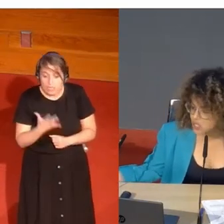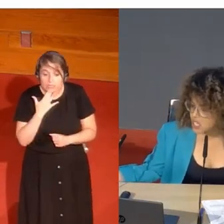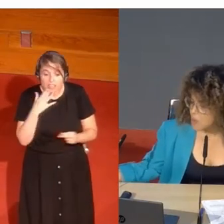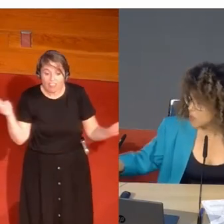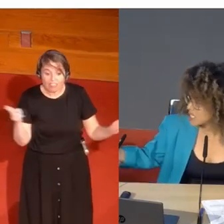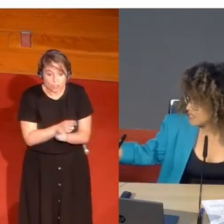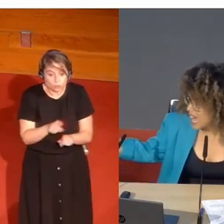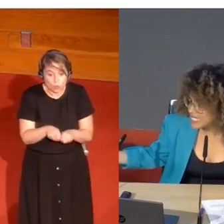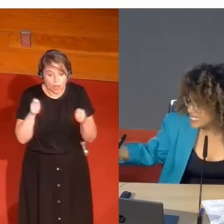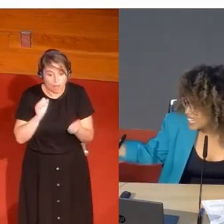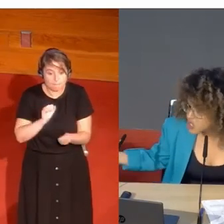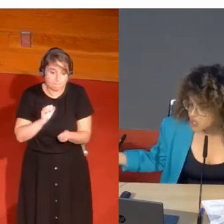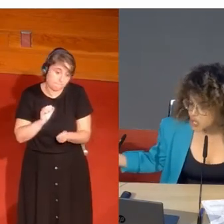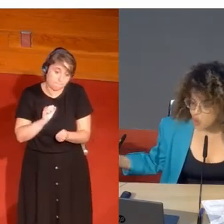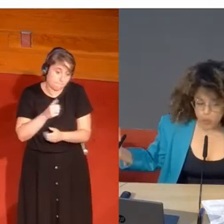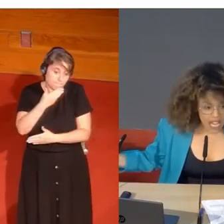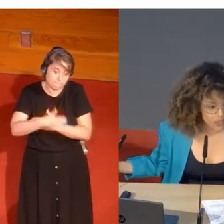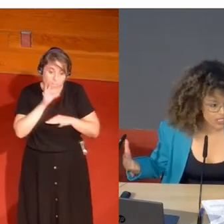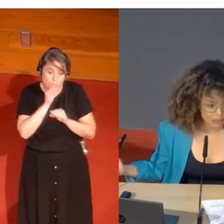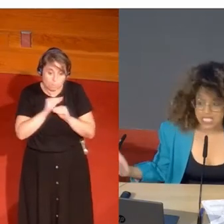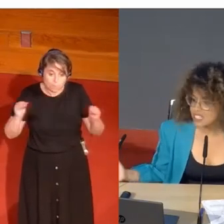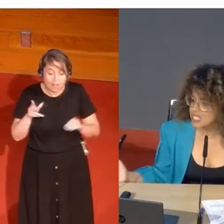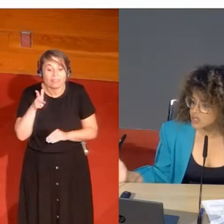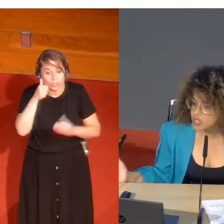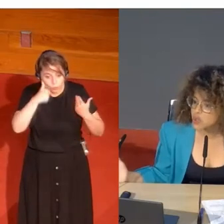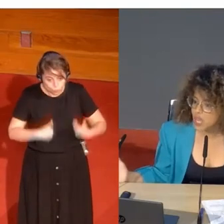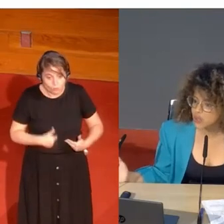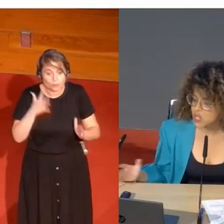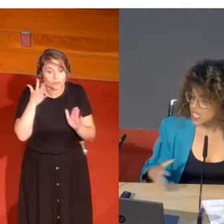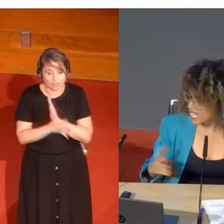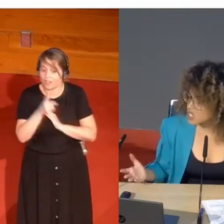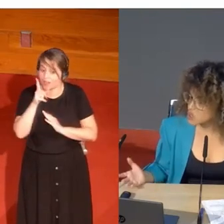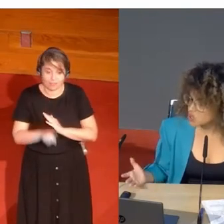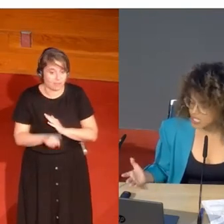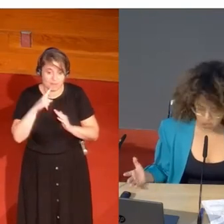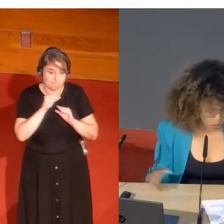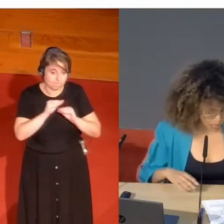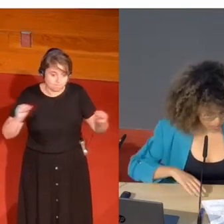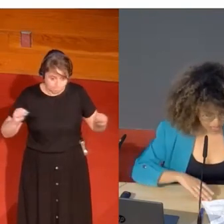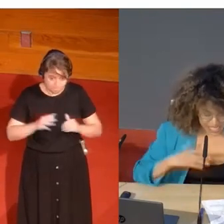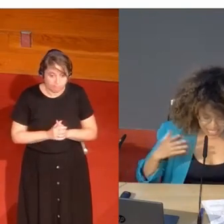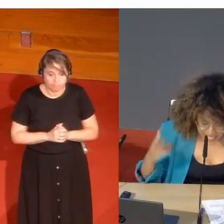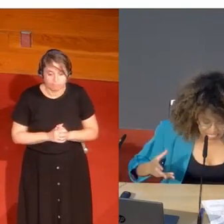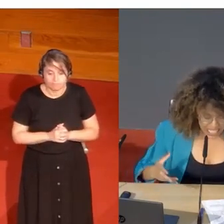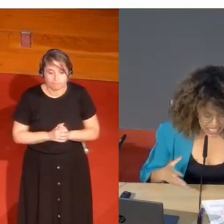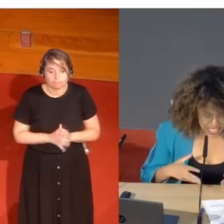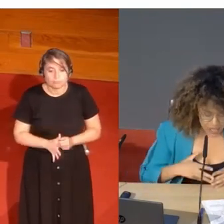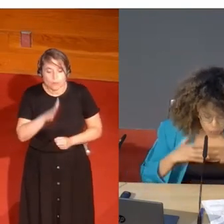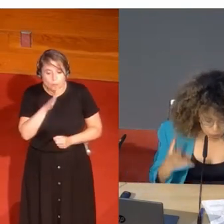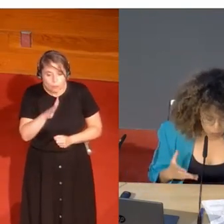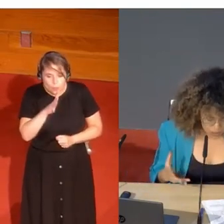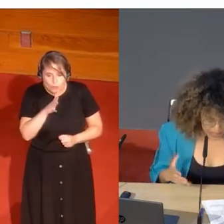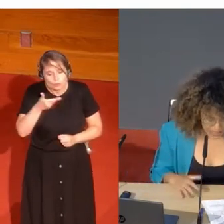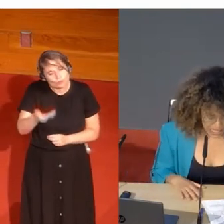censurados Pues hay derechos humanos que también están siendo censurados en estos en estos países de ahí